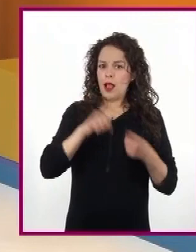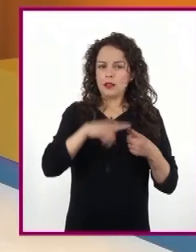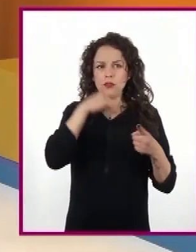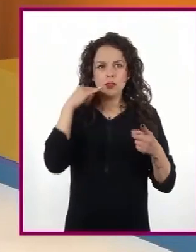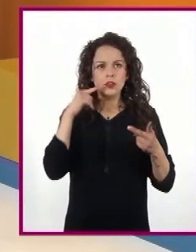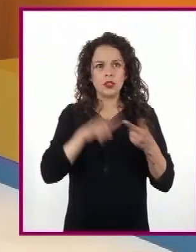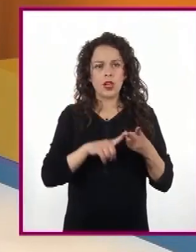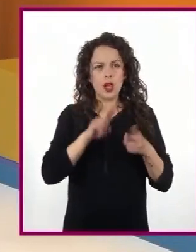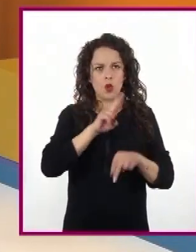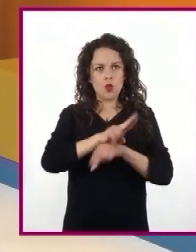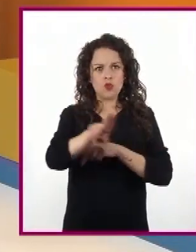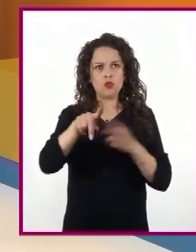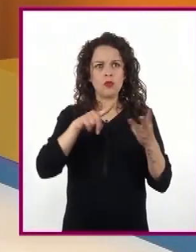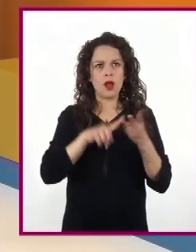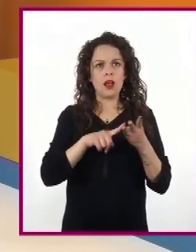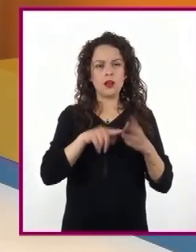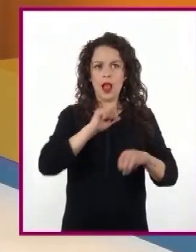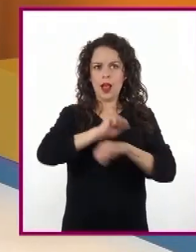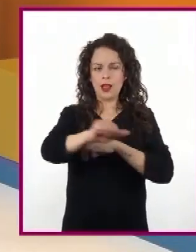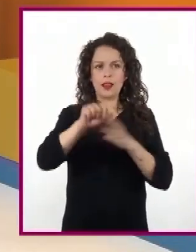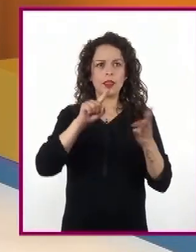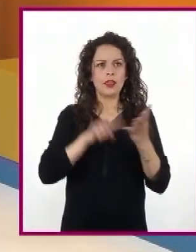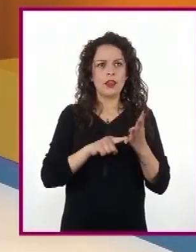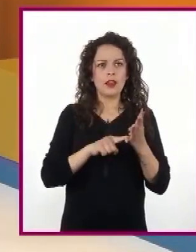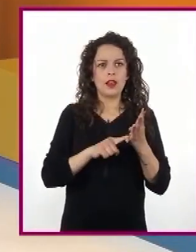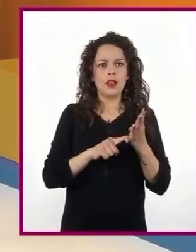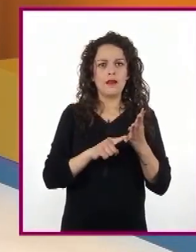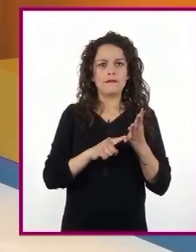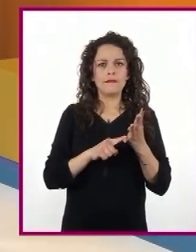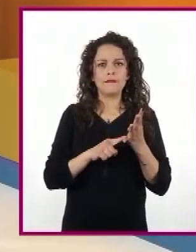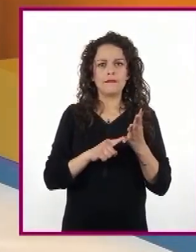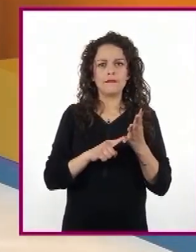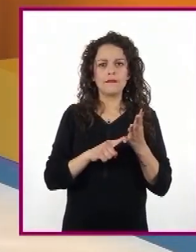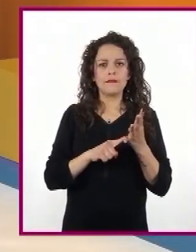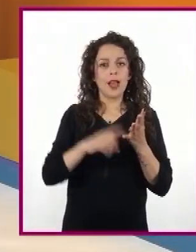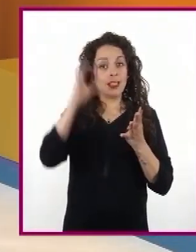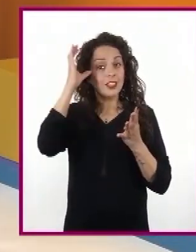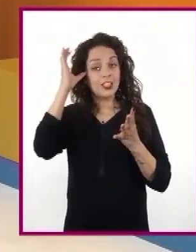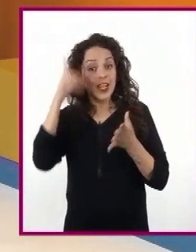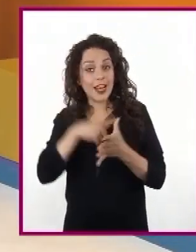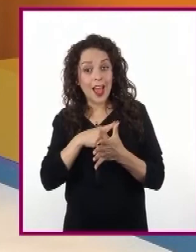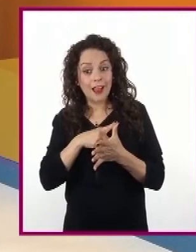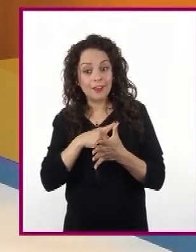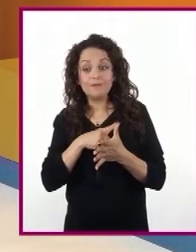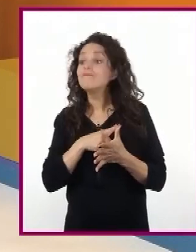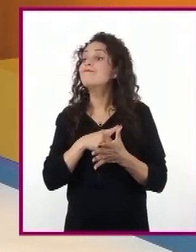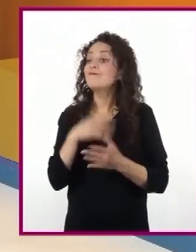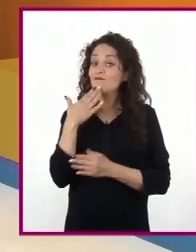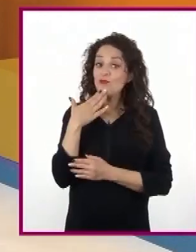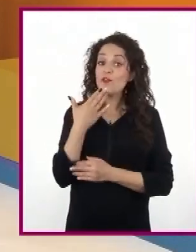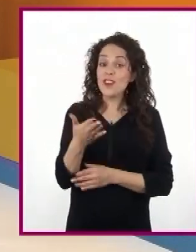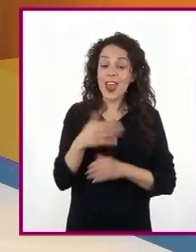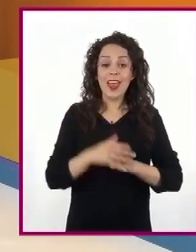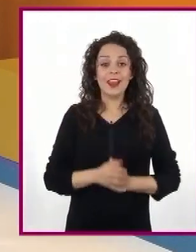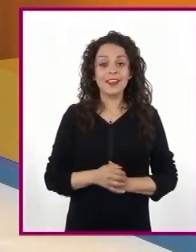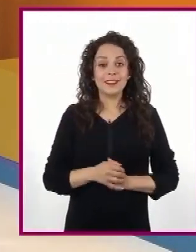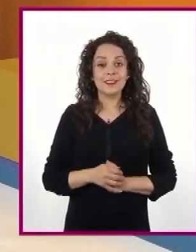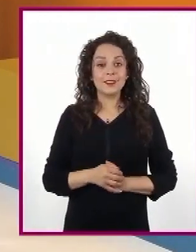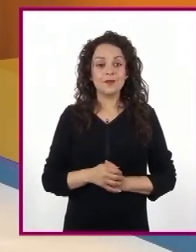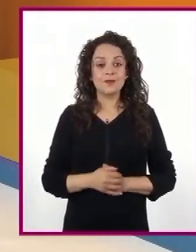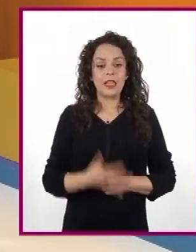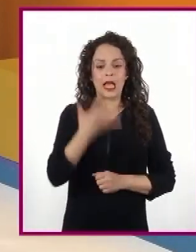Chile, Uruguay, Argentina y China. Bien. ¿Cuáles son las